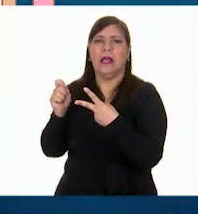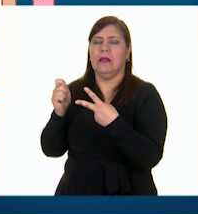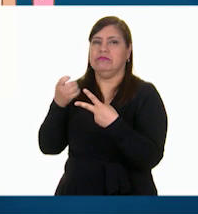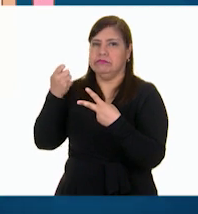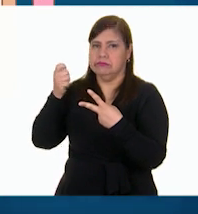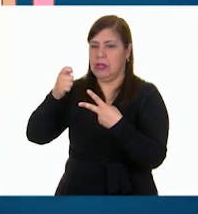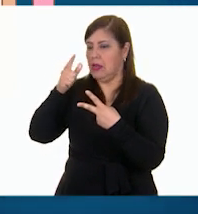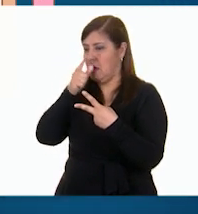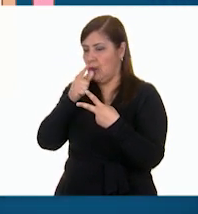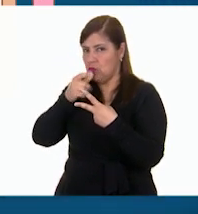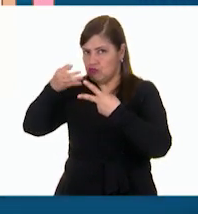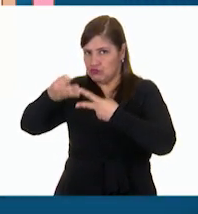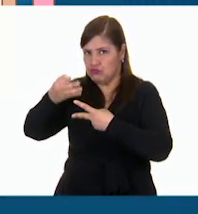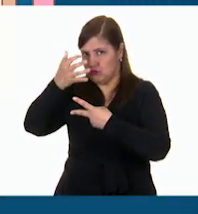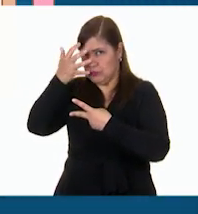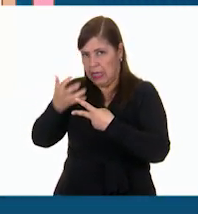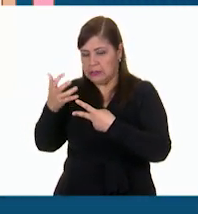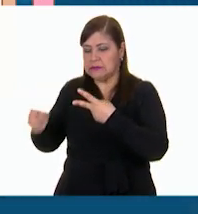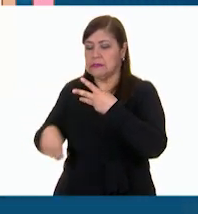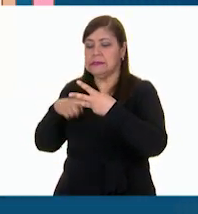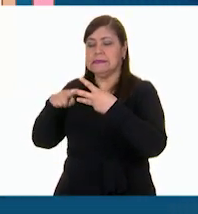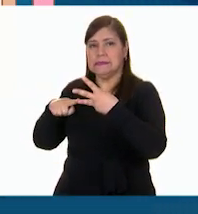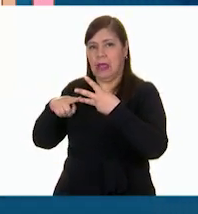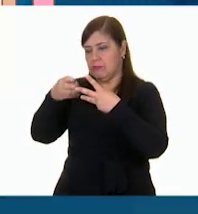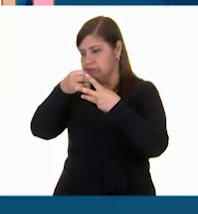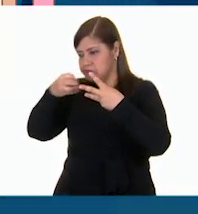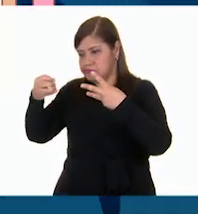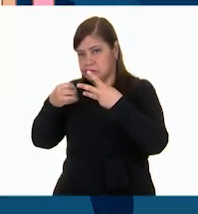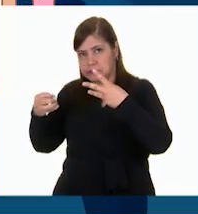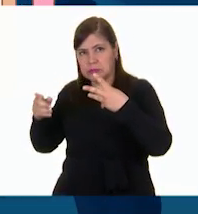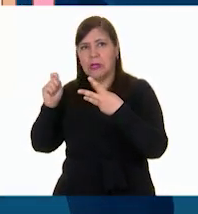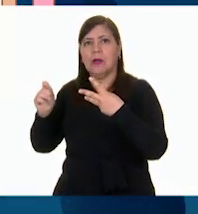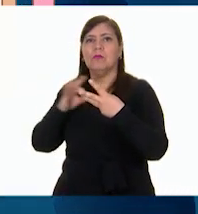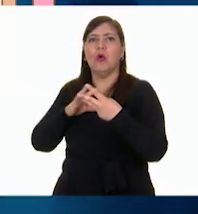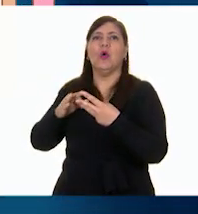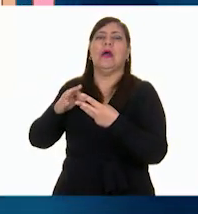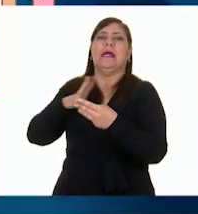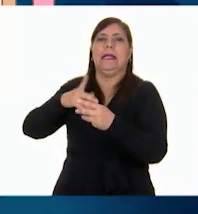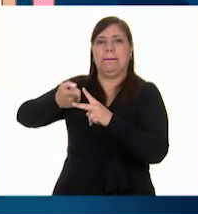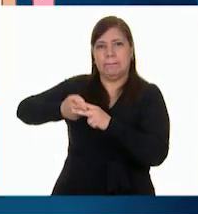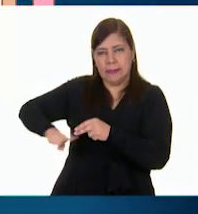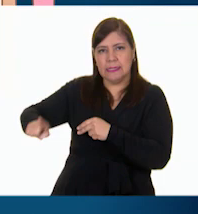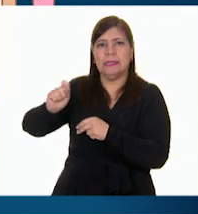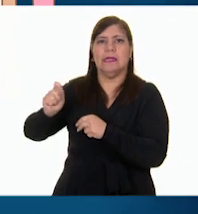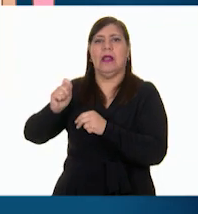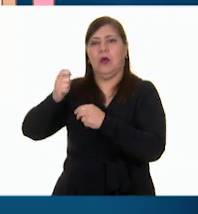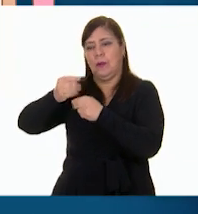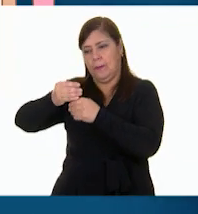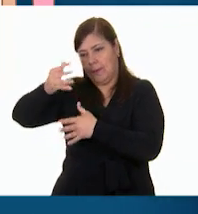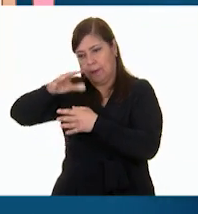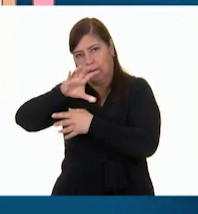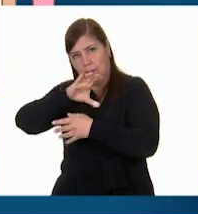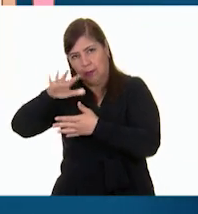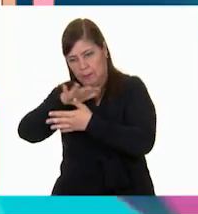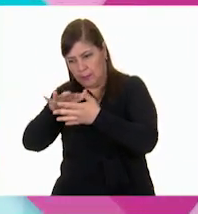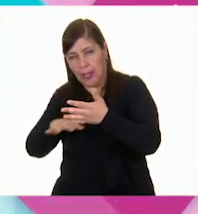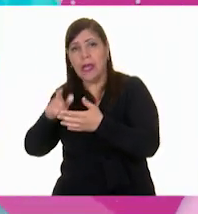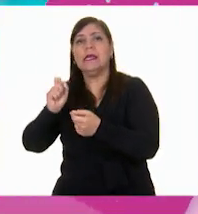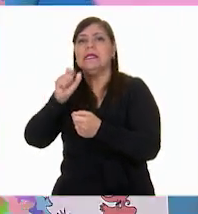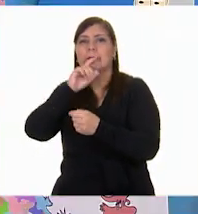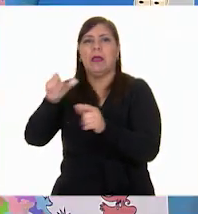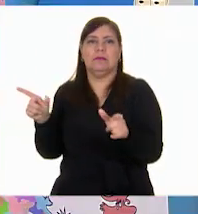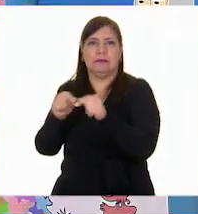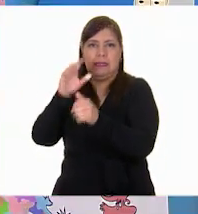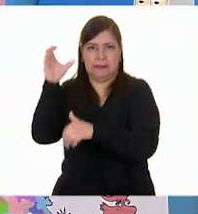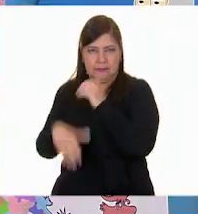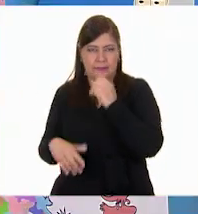formal. La tercera, que cuente con una estructura compuesta por entrada, cuerpo y conclusión. Muy bien, María. ¿Y